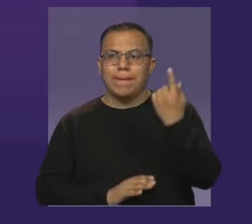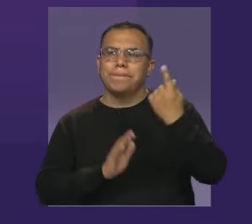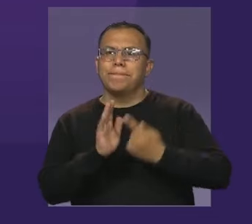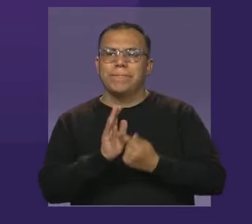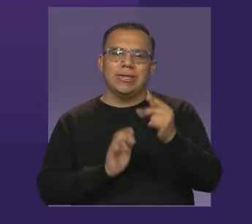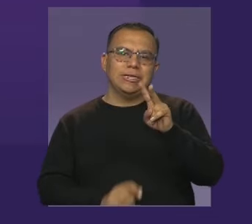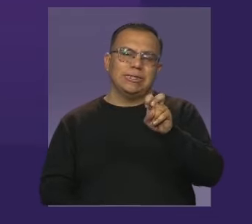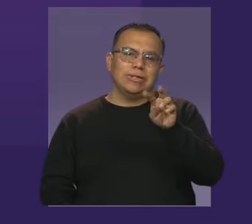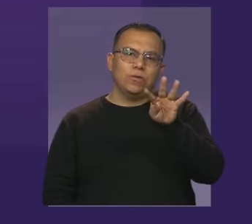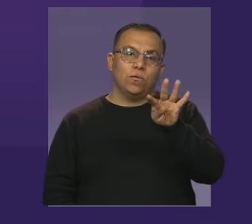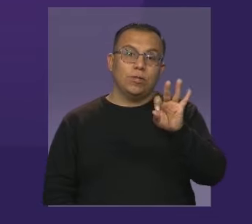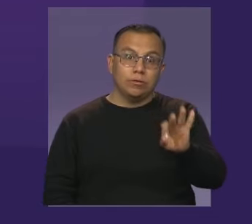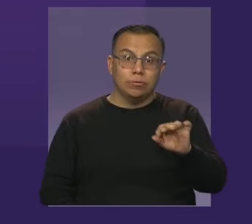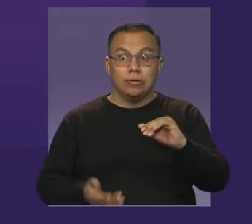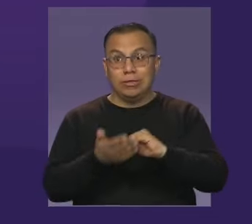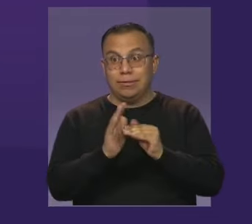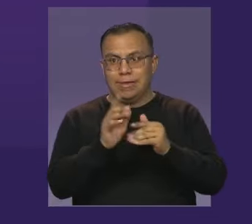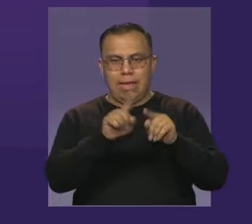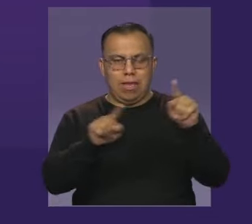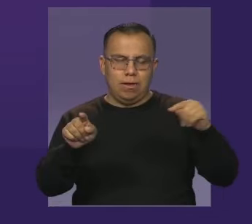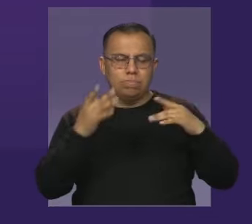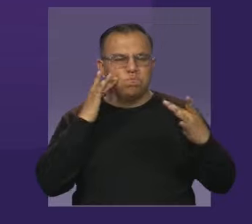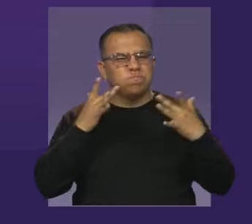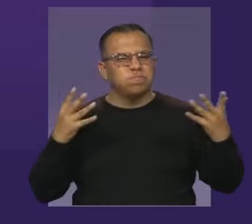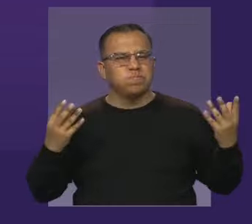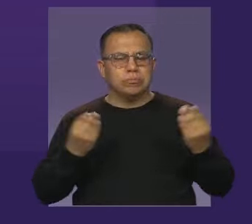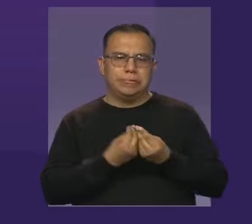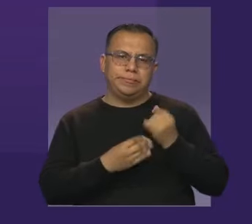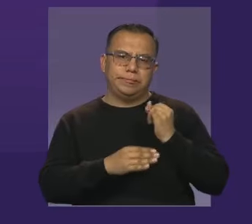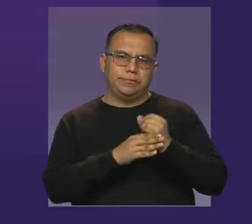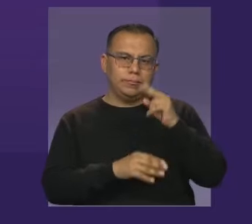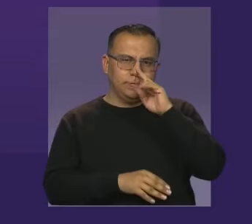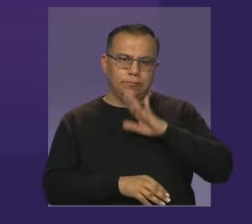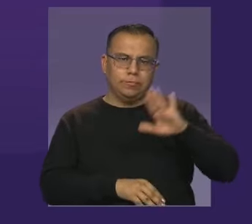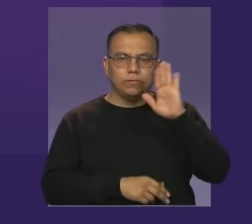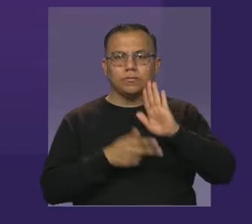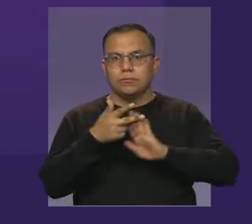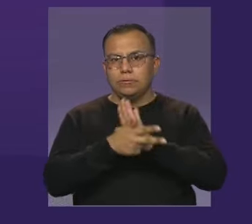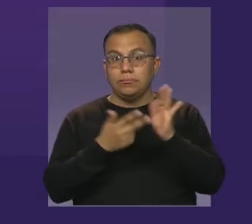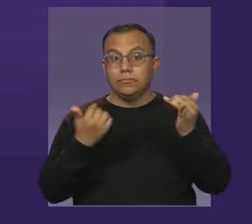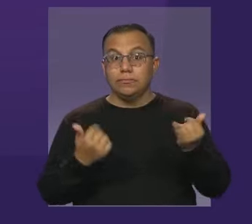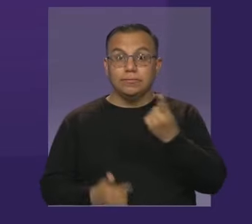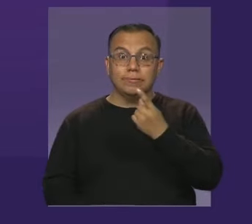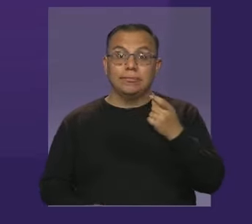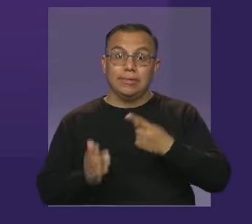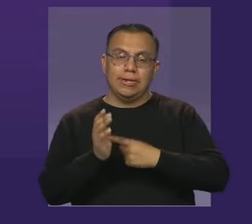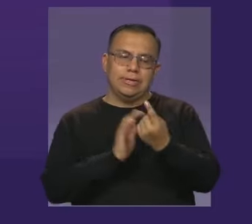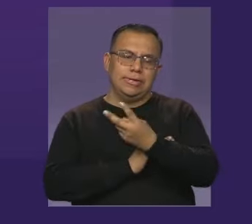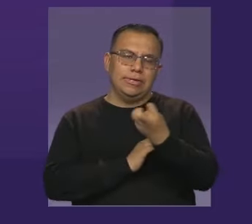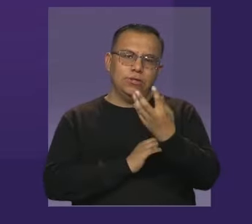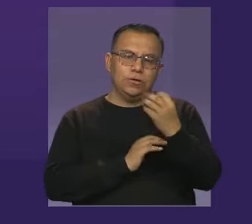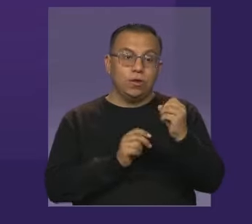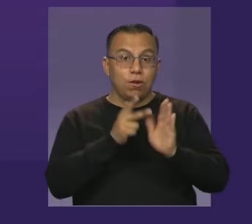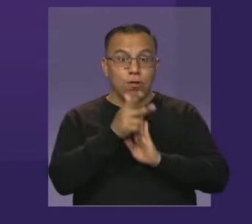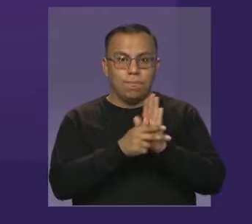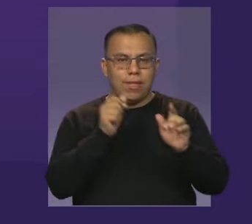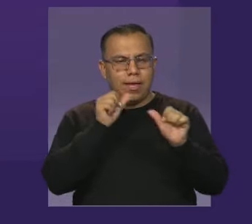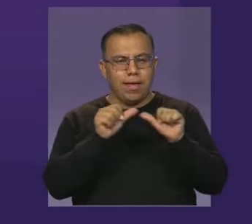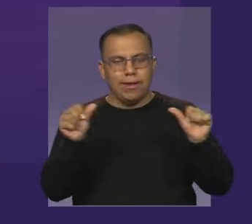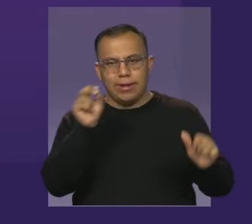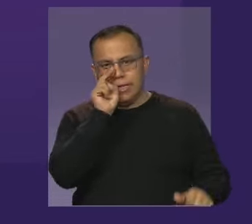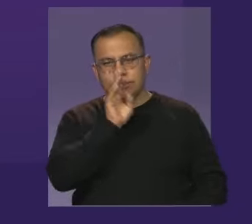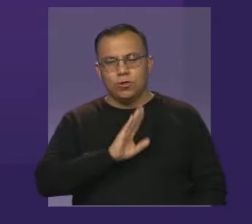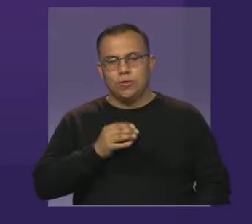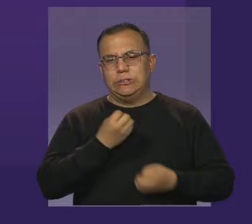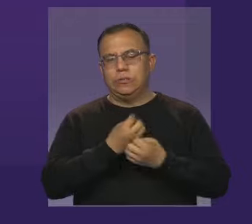1734 km son administrados por el Instituto Nacional de vías 1610 km por la agencia Nacional de